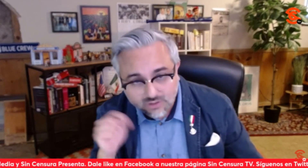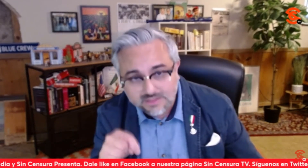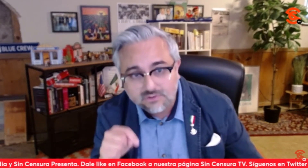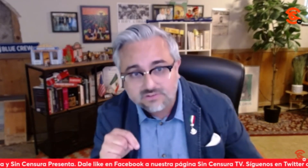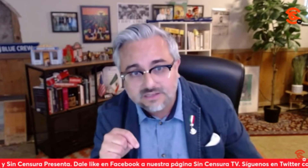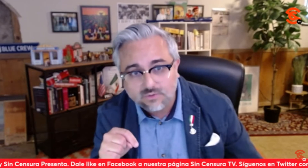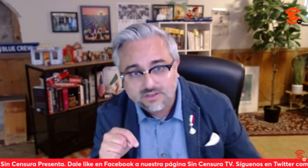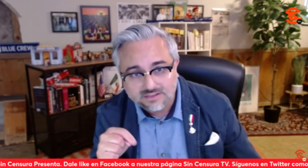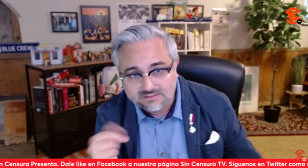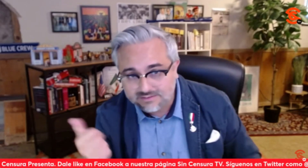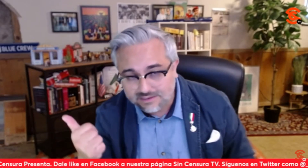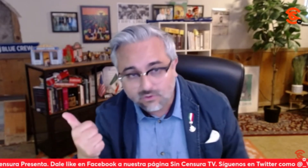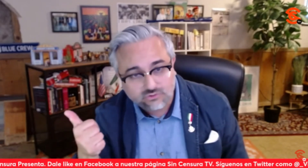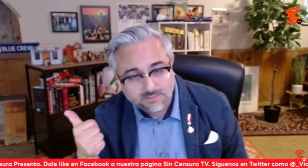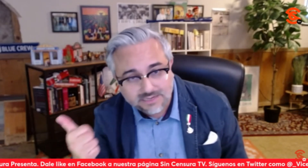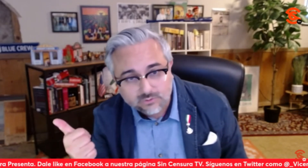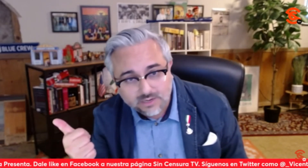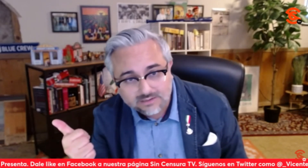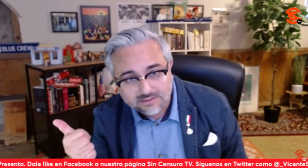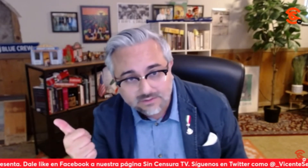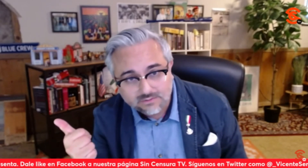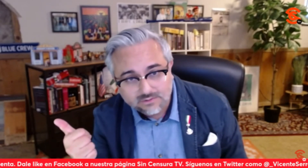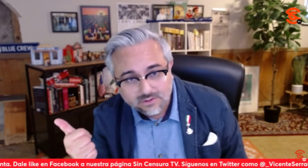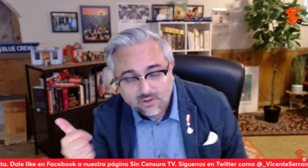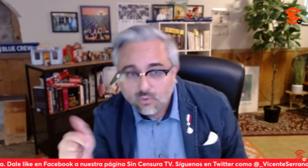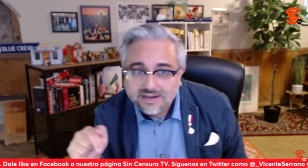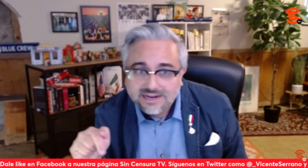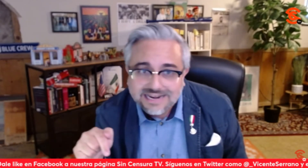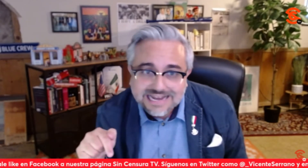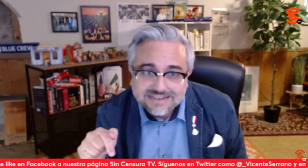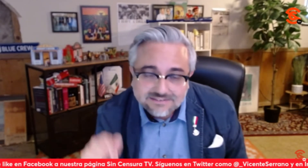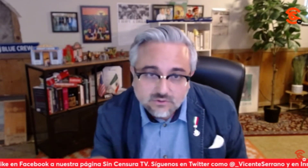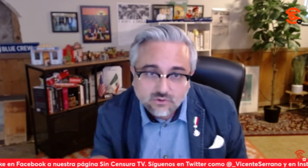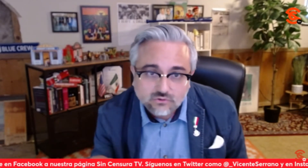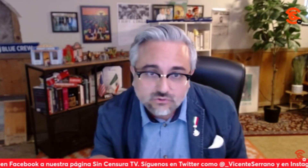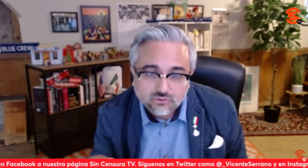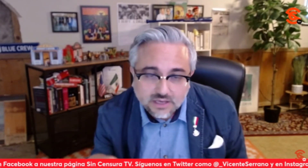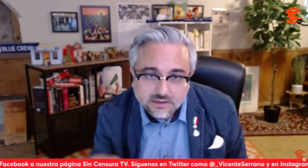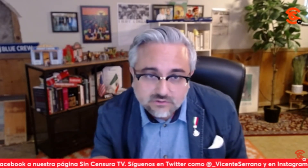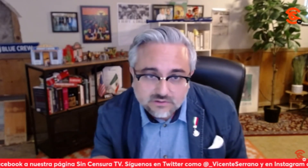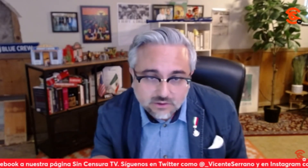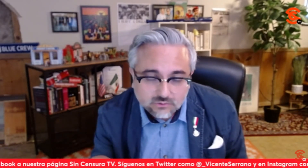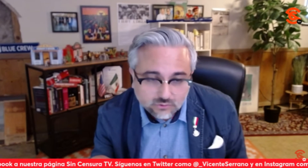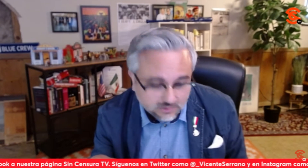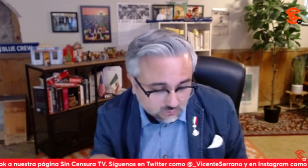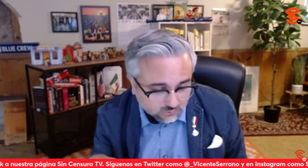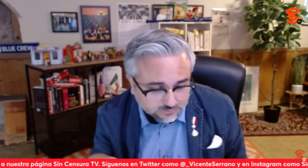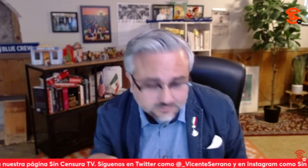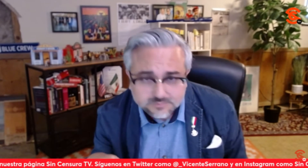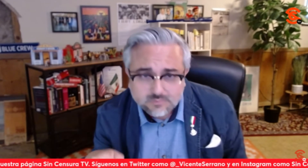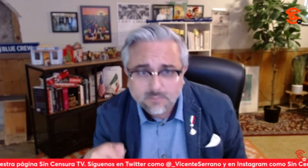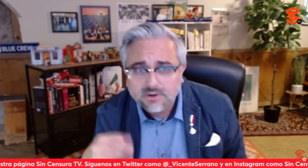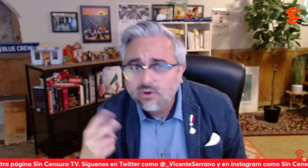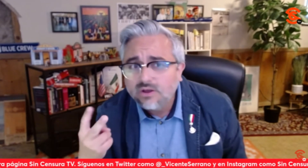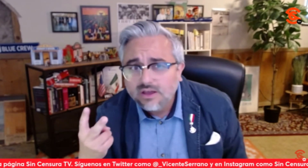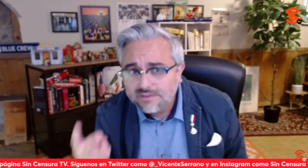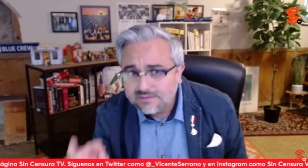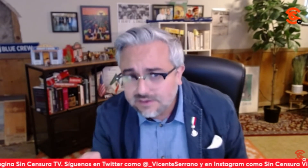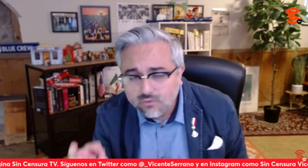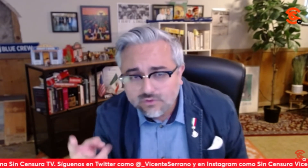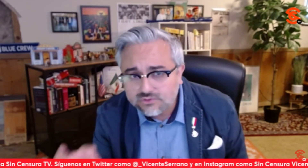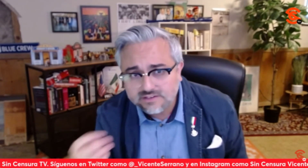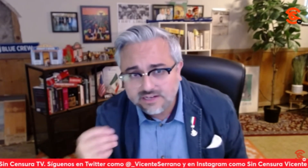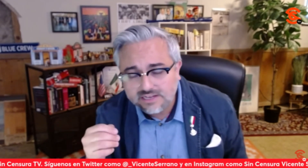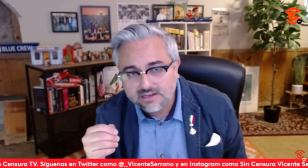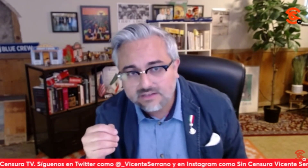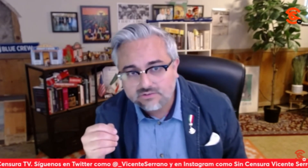a ciudadanos estadounidenses que o se habían naturalizado o eran nacidos aquí en los Estados Unidos, pero de